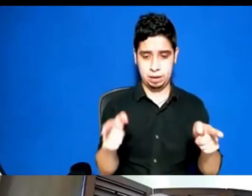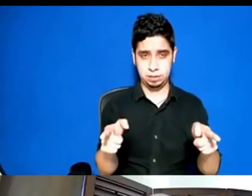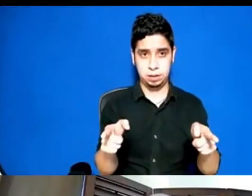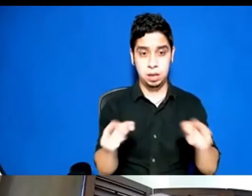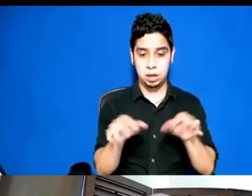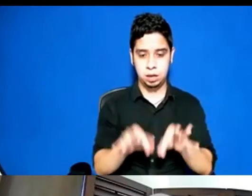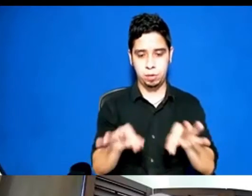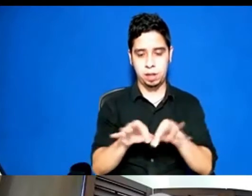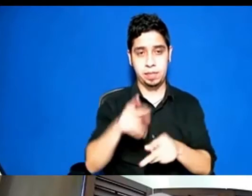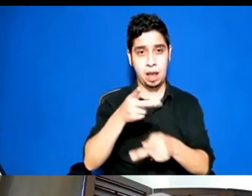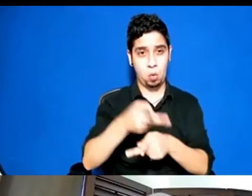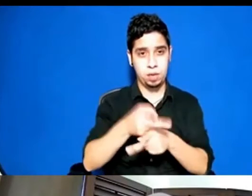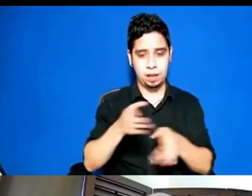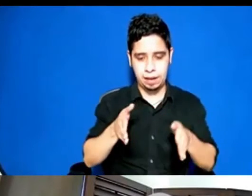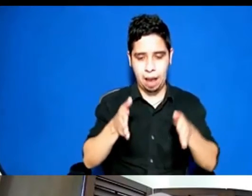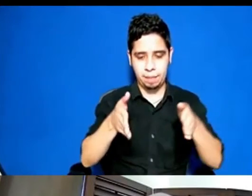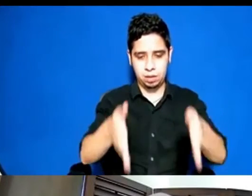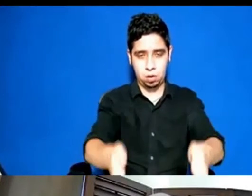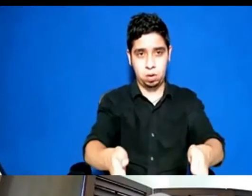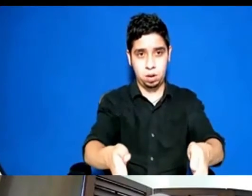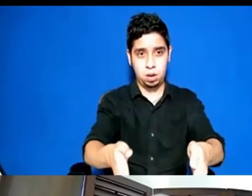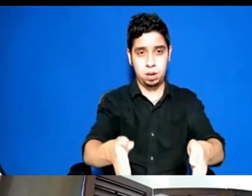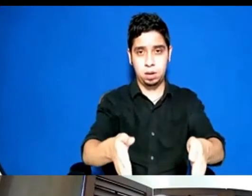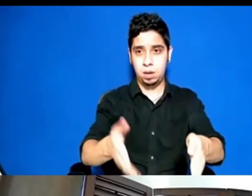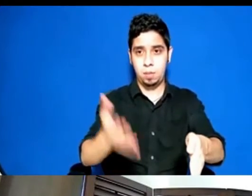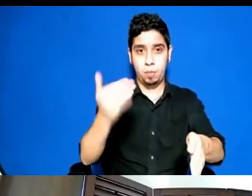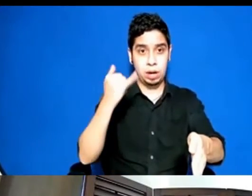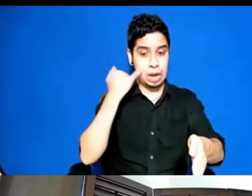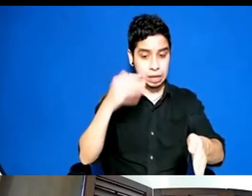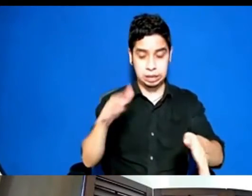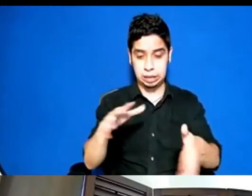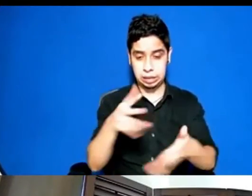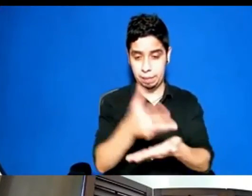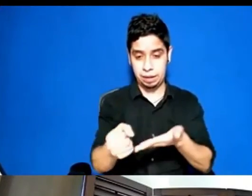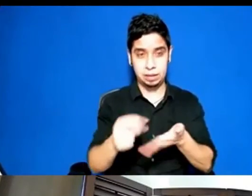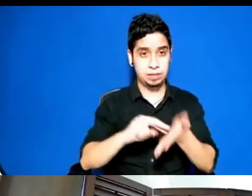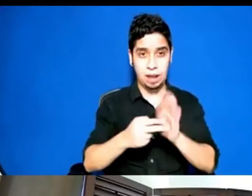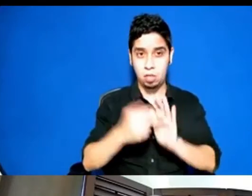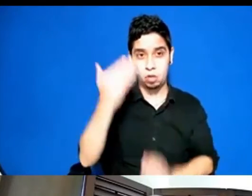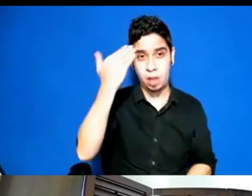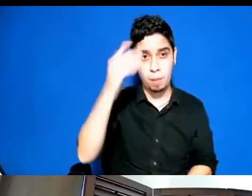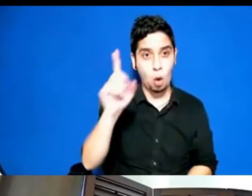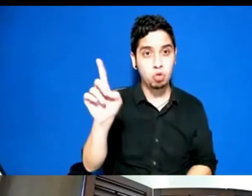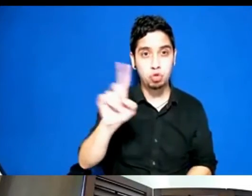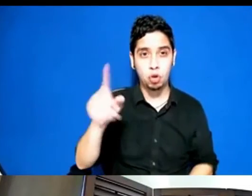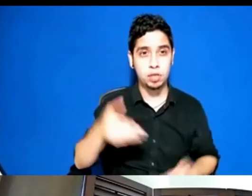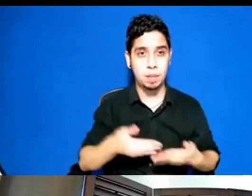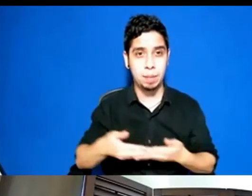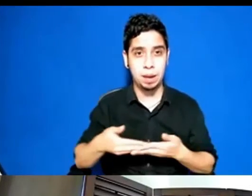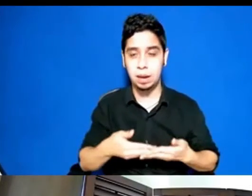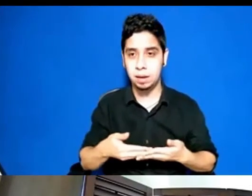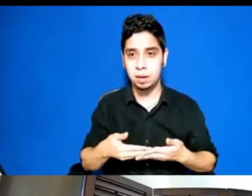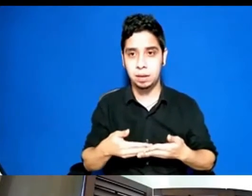huella porque si se borra, no sabemos dónde está ese nido y se pierde. Cada nido